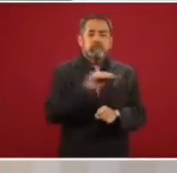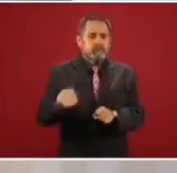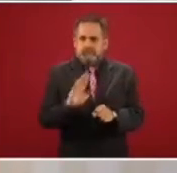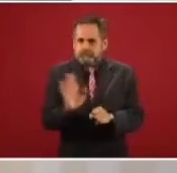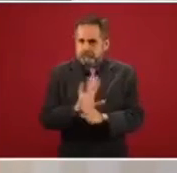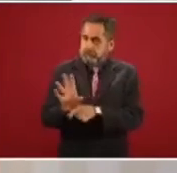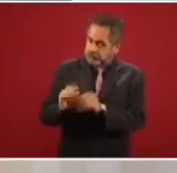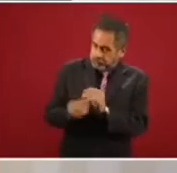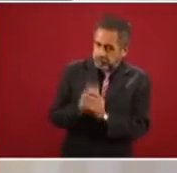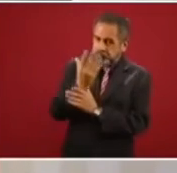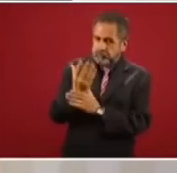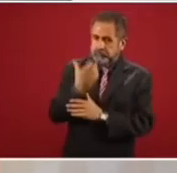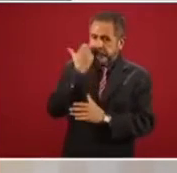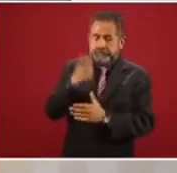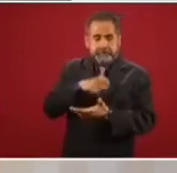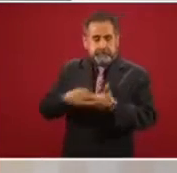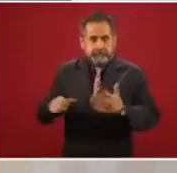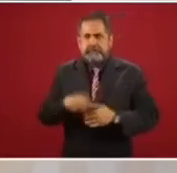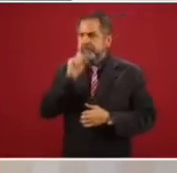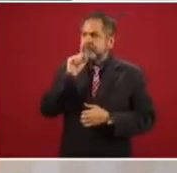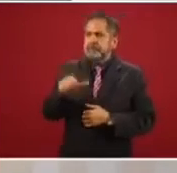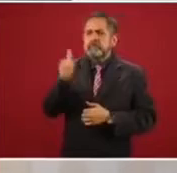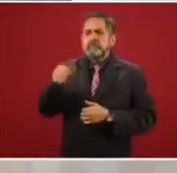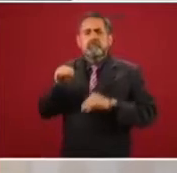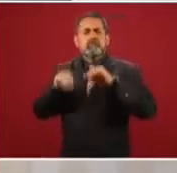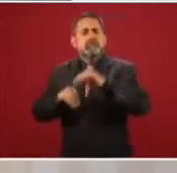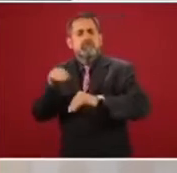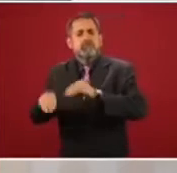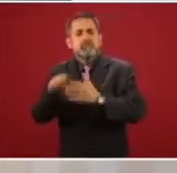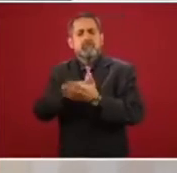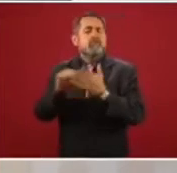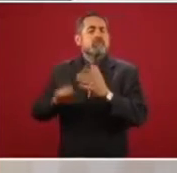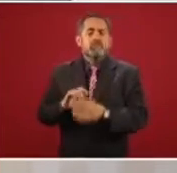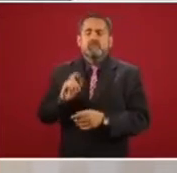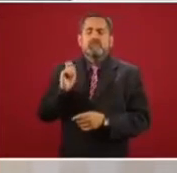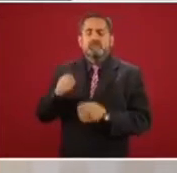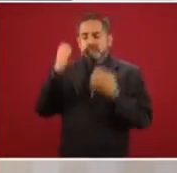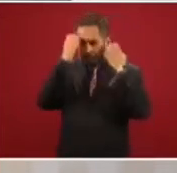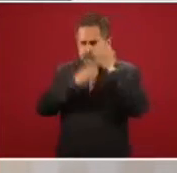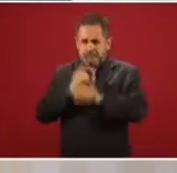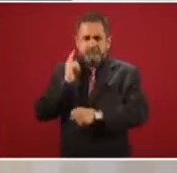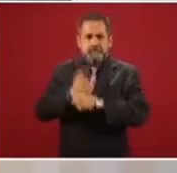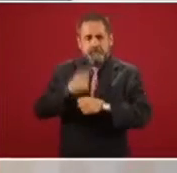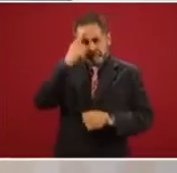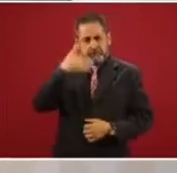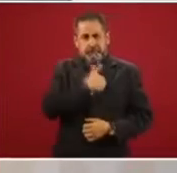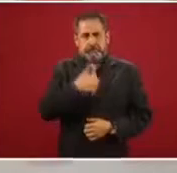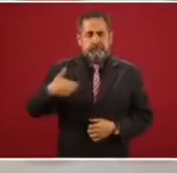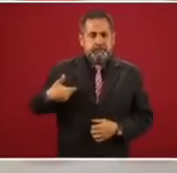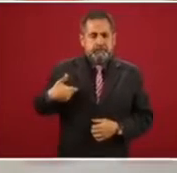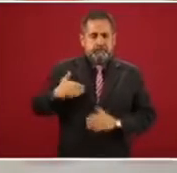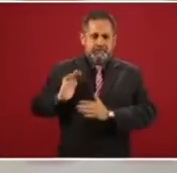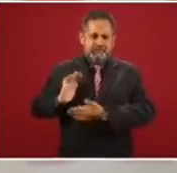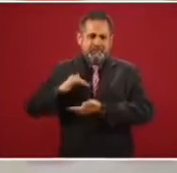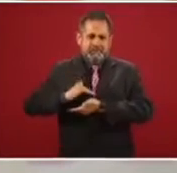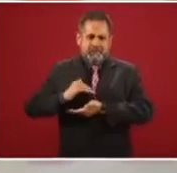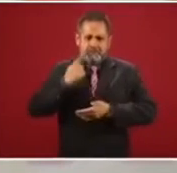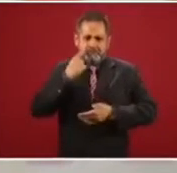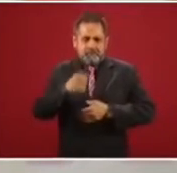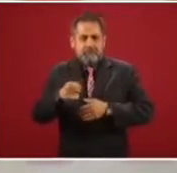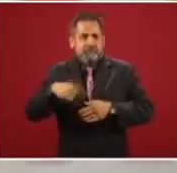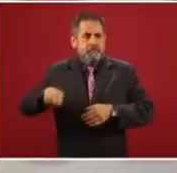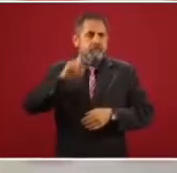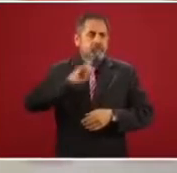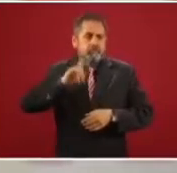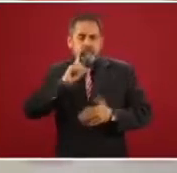en algunos otros estados se pueden crecer por ejemplo el tema del diagnóstico de mastografía si bien puede alguien pensar que no es